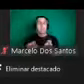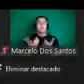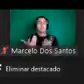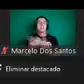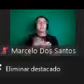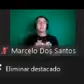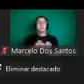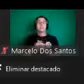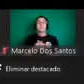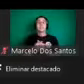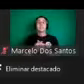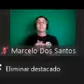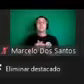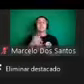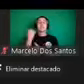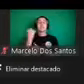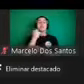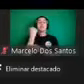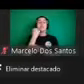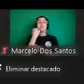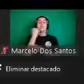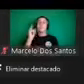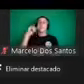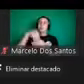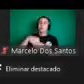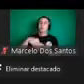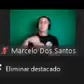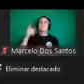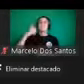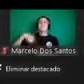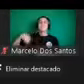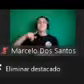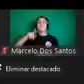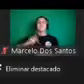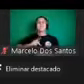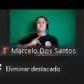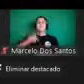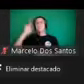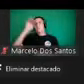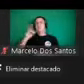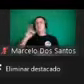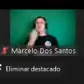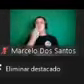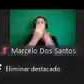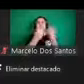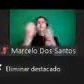Poder lograr la inclusión de las personas dentro de las empresas,